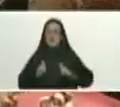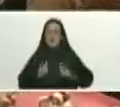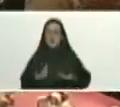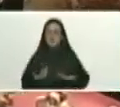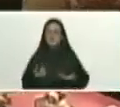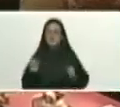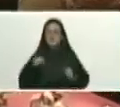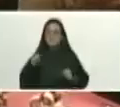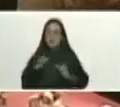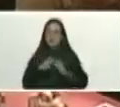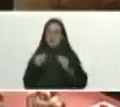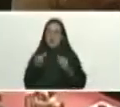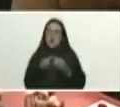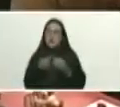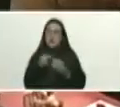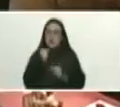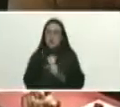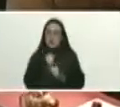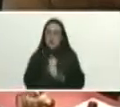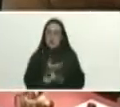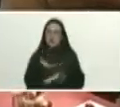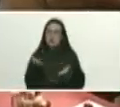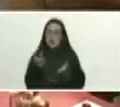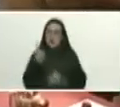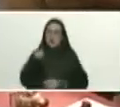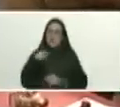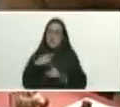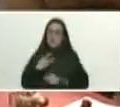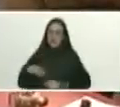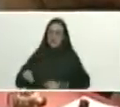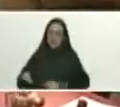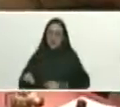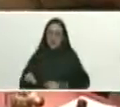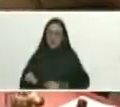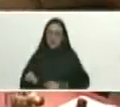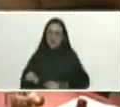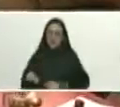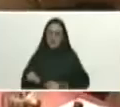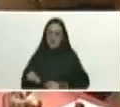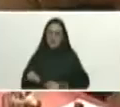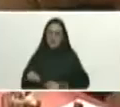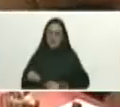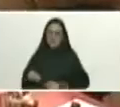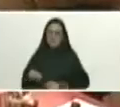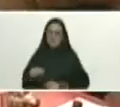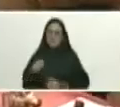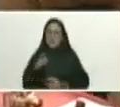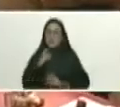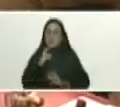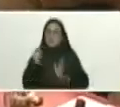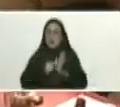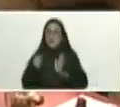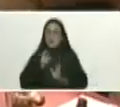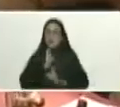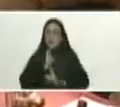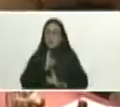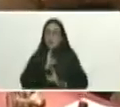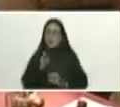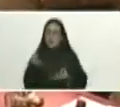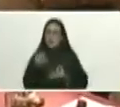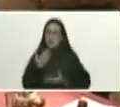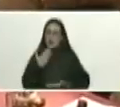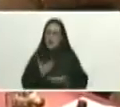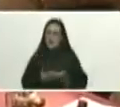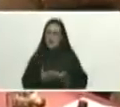a todo el equipo de trabajo, ustedes, al presidente, por tan pronta respuesta. De verdad, muchas